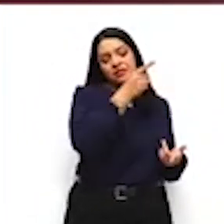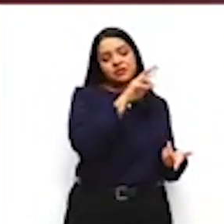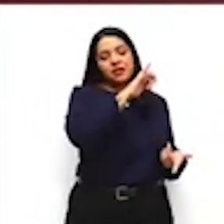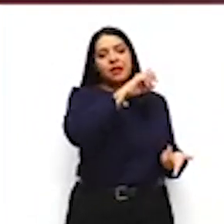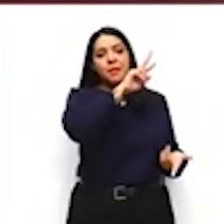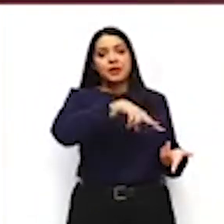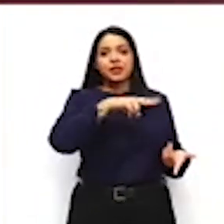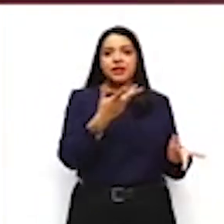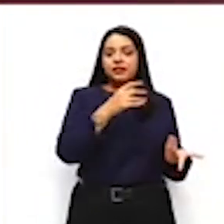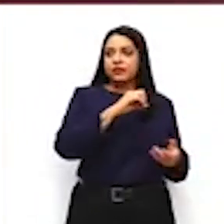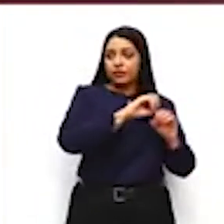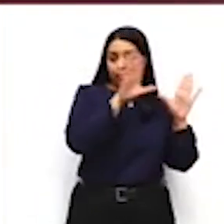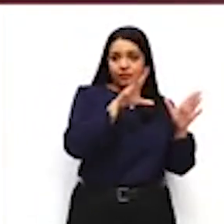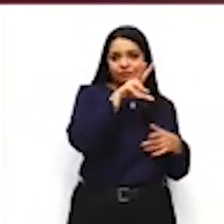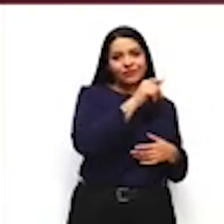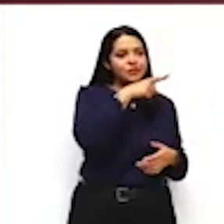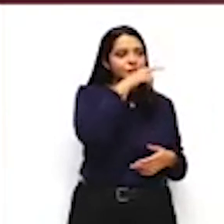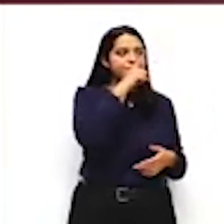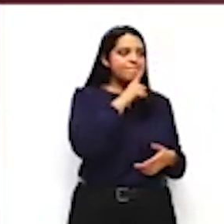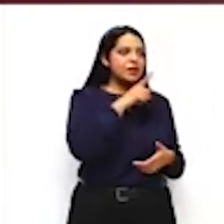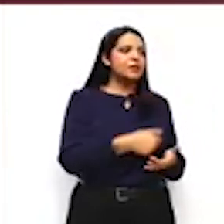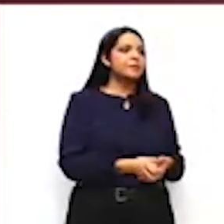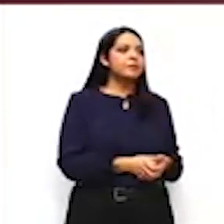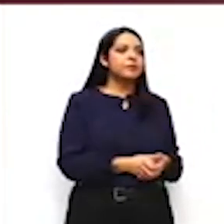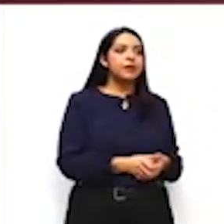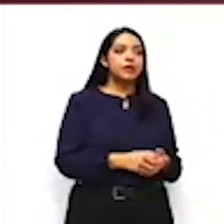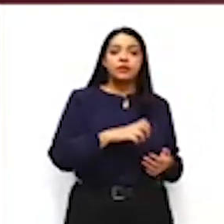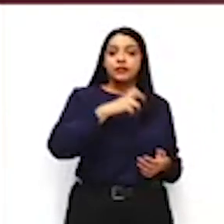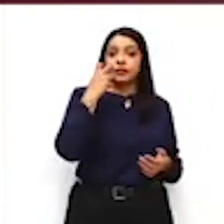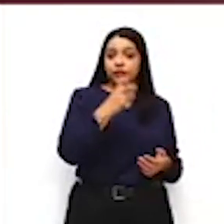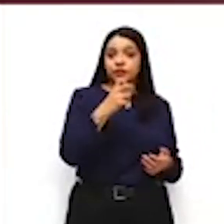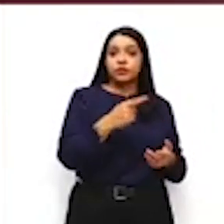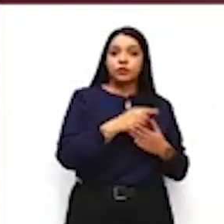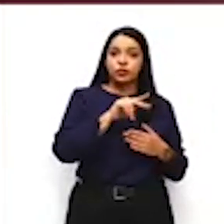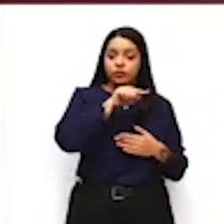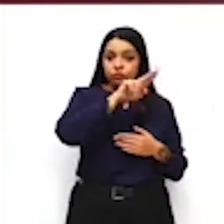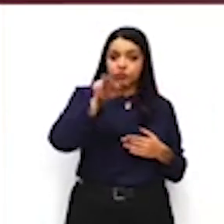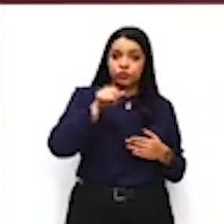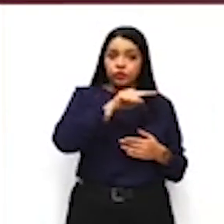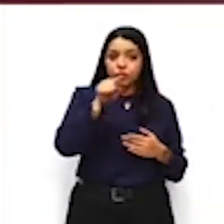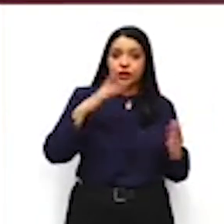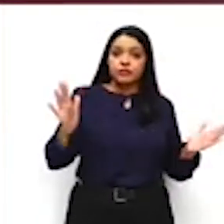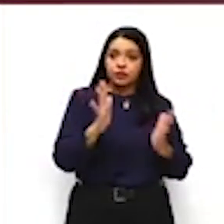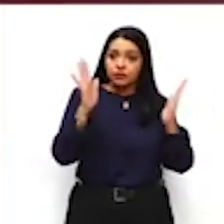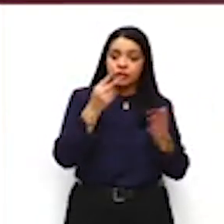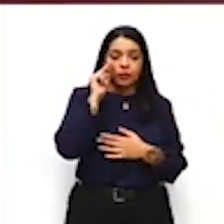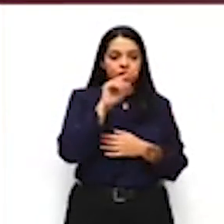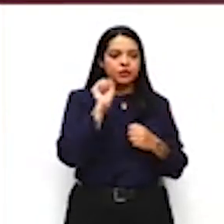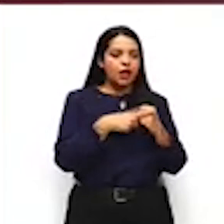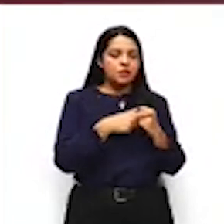absoluta. Y la verdad es que se han atrevido ya a cosas